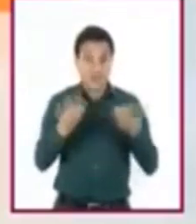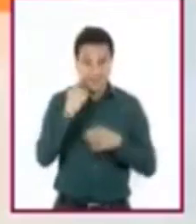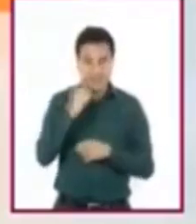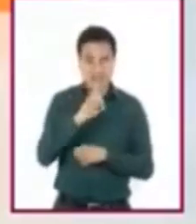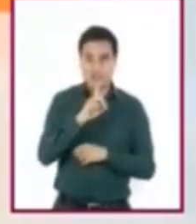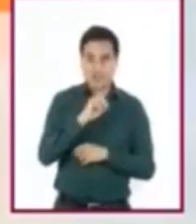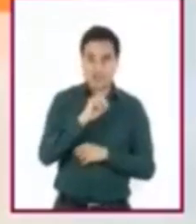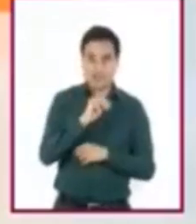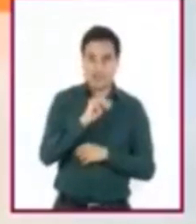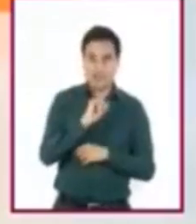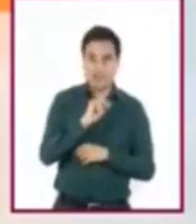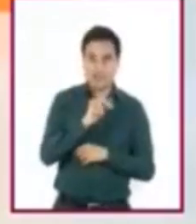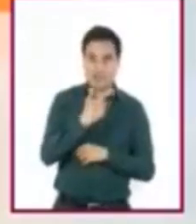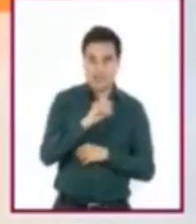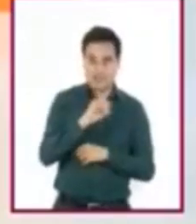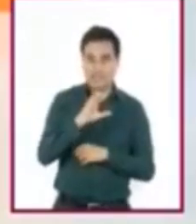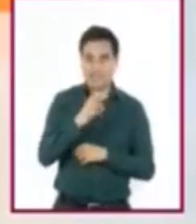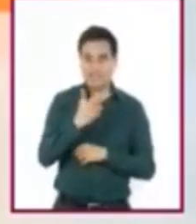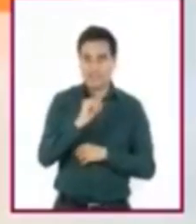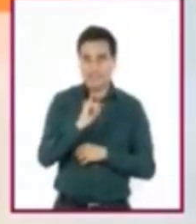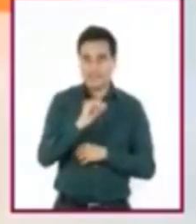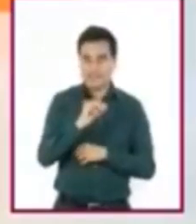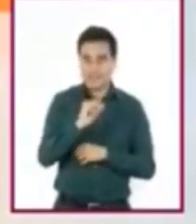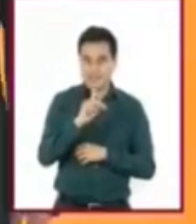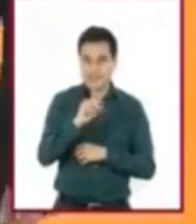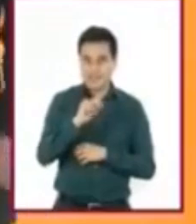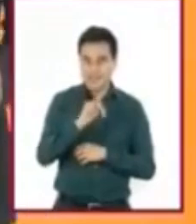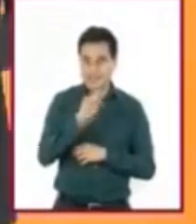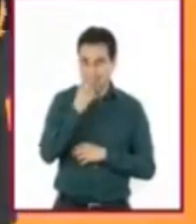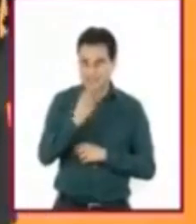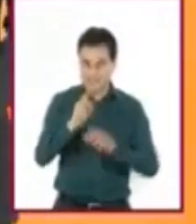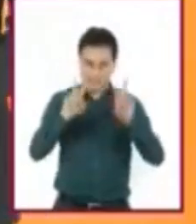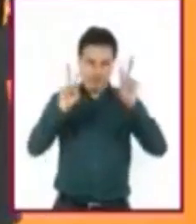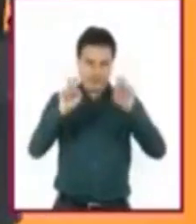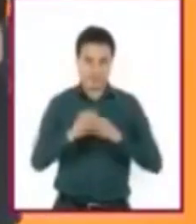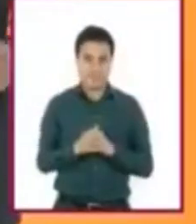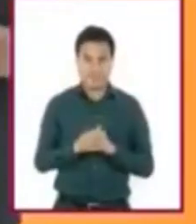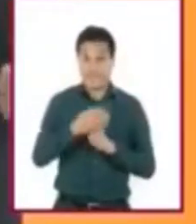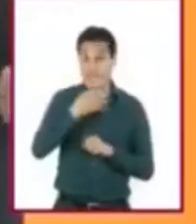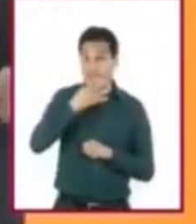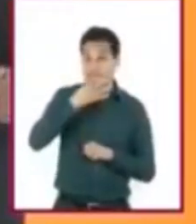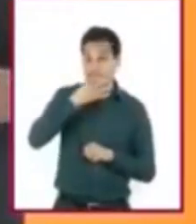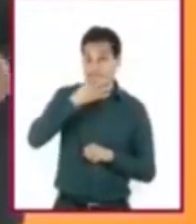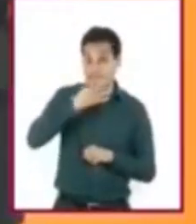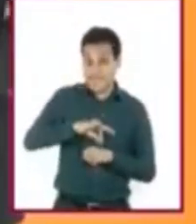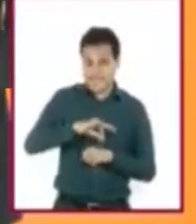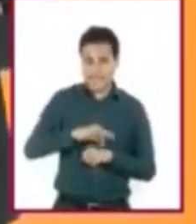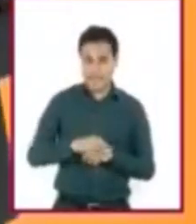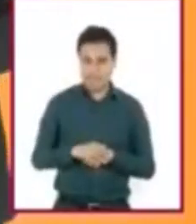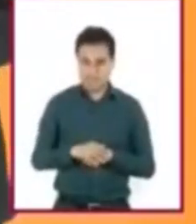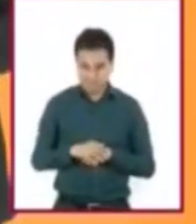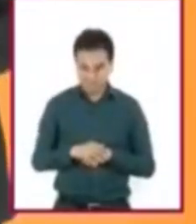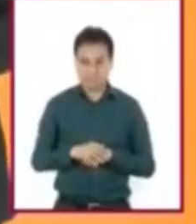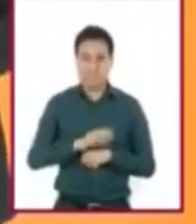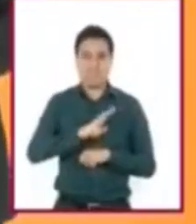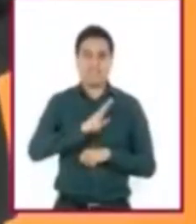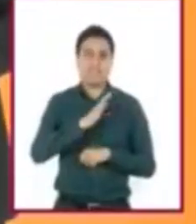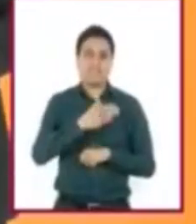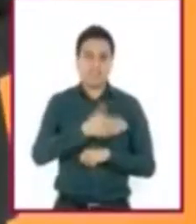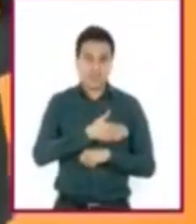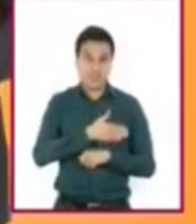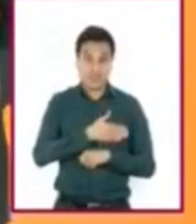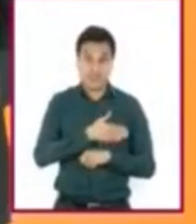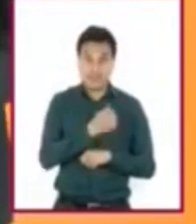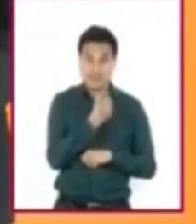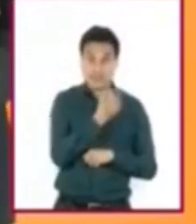Chimalpain en la 7ª relación. Vamos a ver. En la fiesta de Tequilhuitontli, los españoles mataron a Moctezuma,